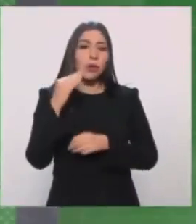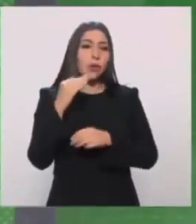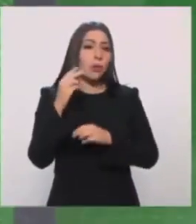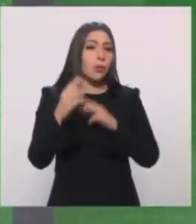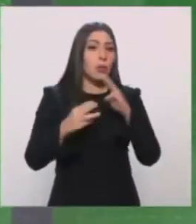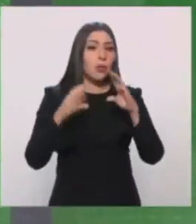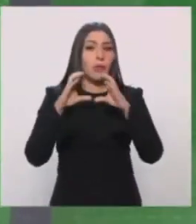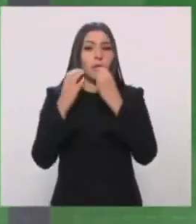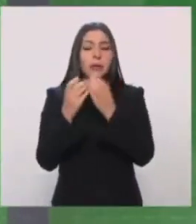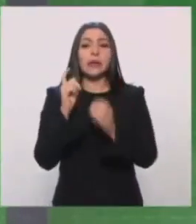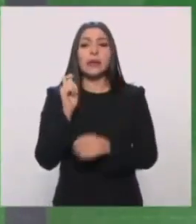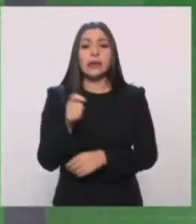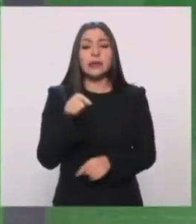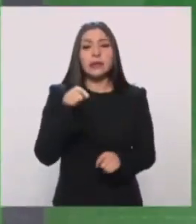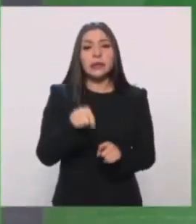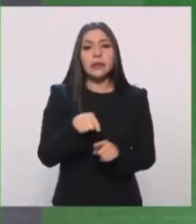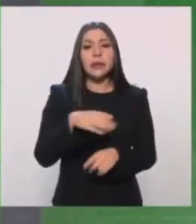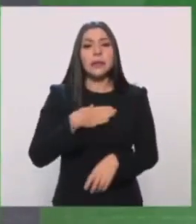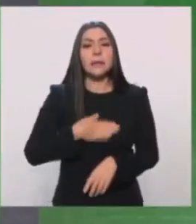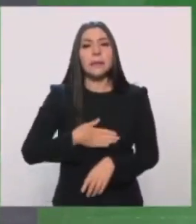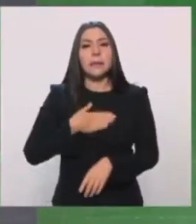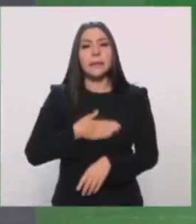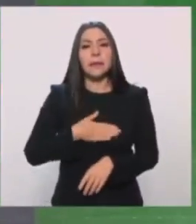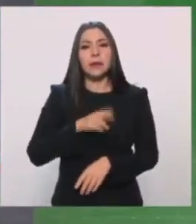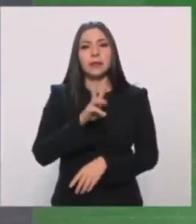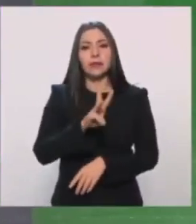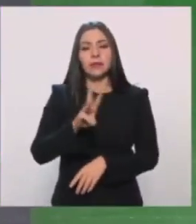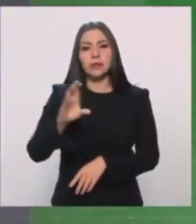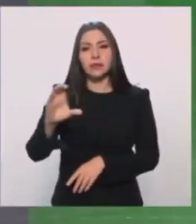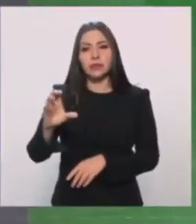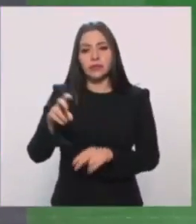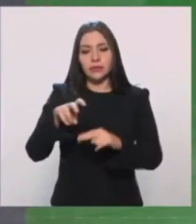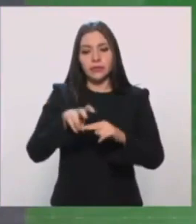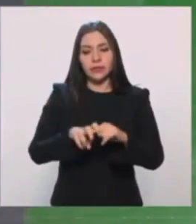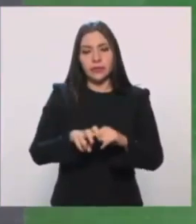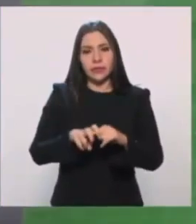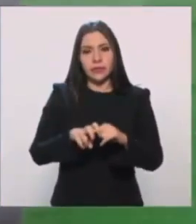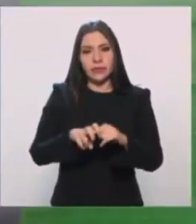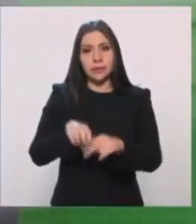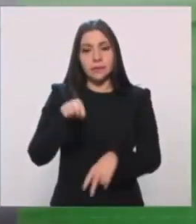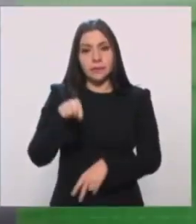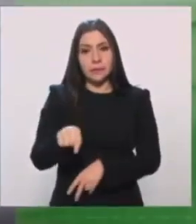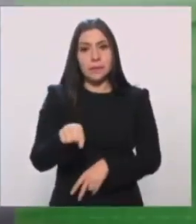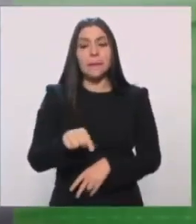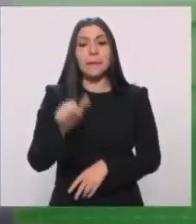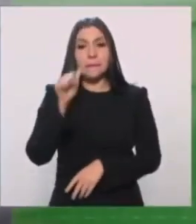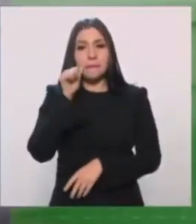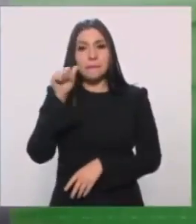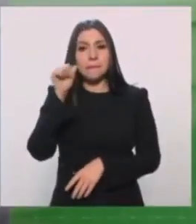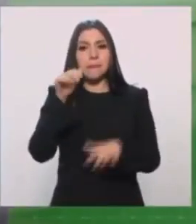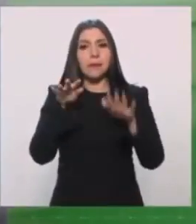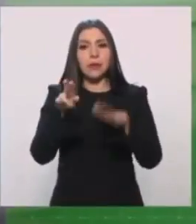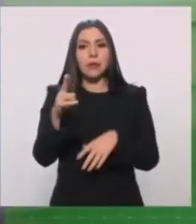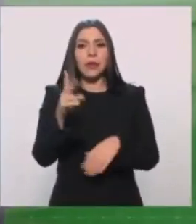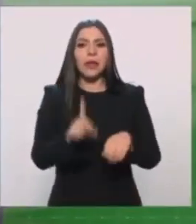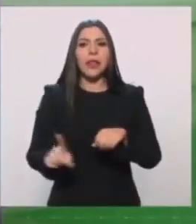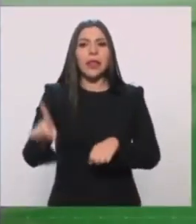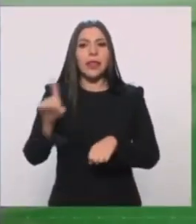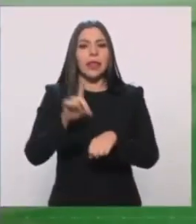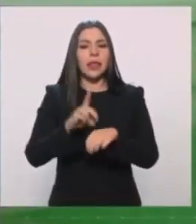mundo. Estamos hablando nada más y nada menos que del retrete. Aquí en México lo conocemos como taza del baño, que ayer, 19 de noviembre, celebró su Día